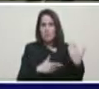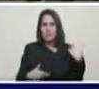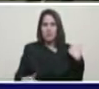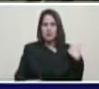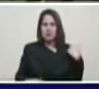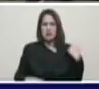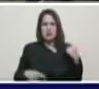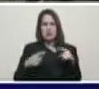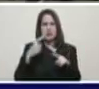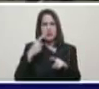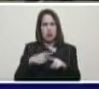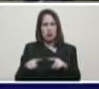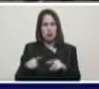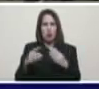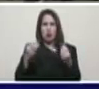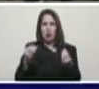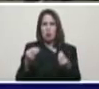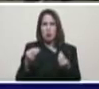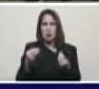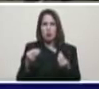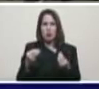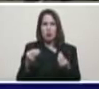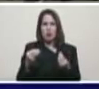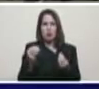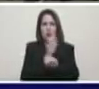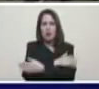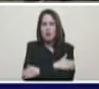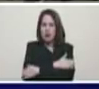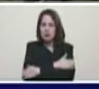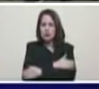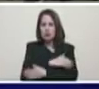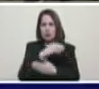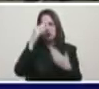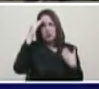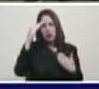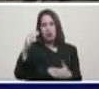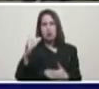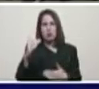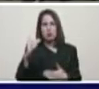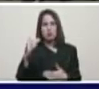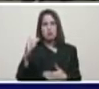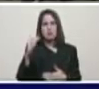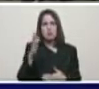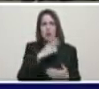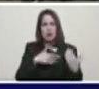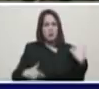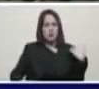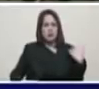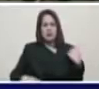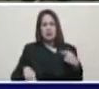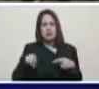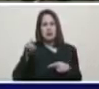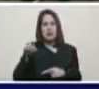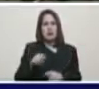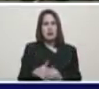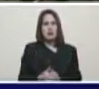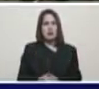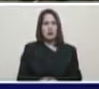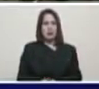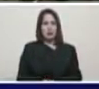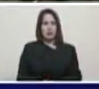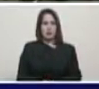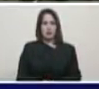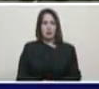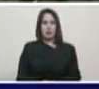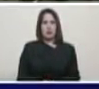lucenko desde aquí le envío un saludo y un abrazo del pueblo de Venezuela al presidente Alexander lucenko de